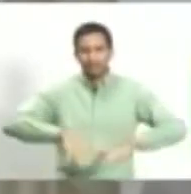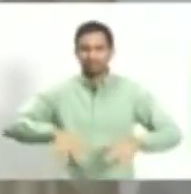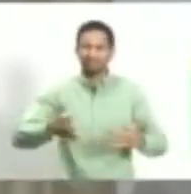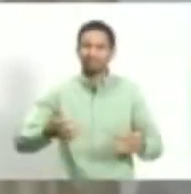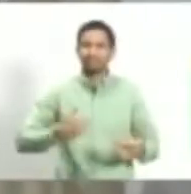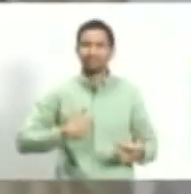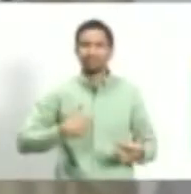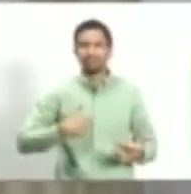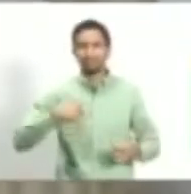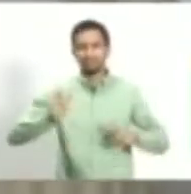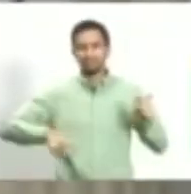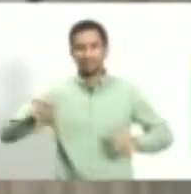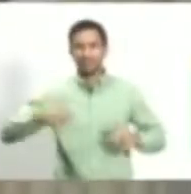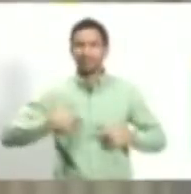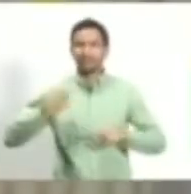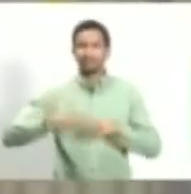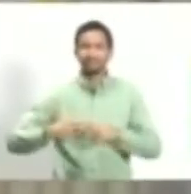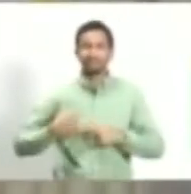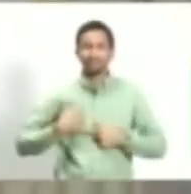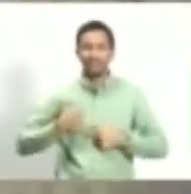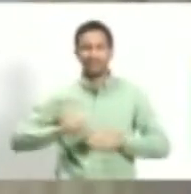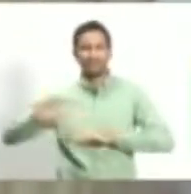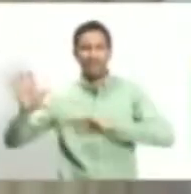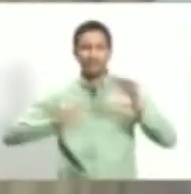guardametas, podamos compartir conceptos